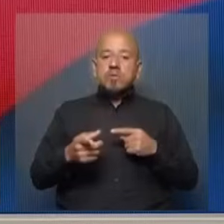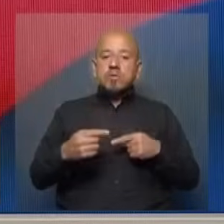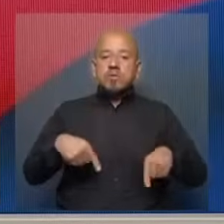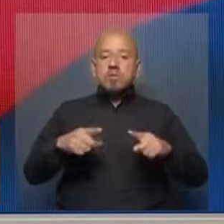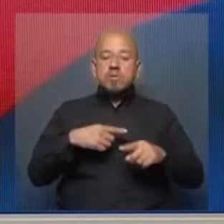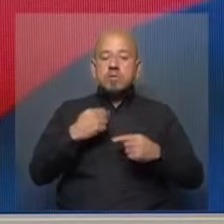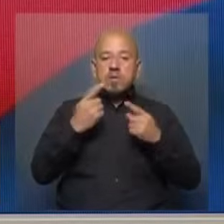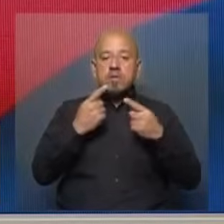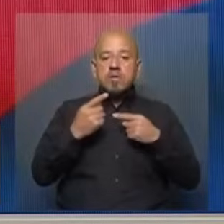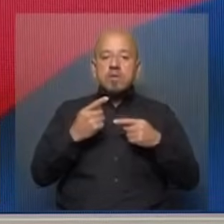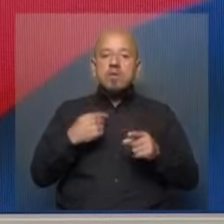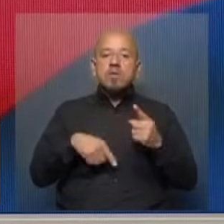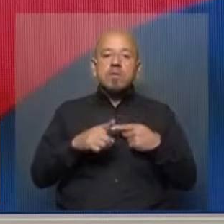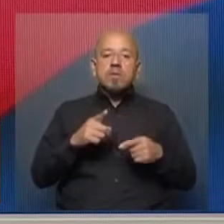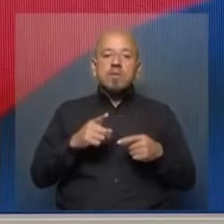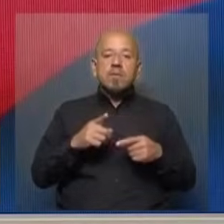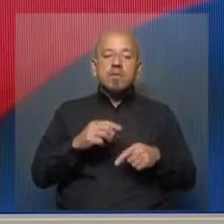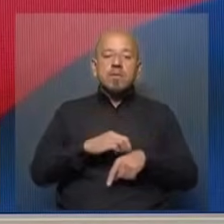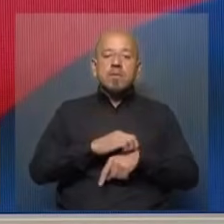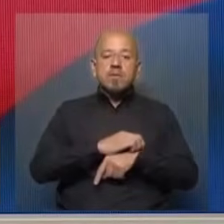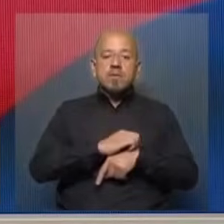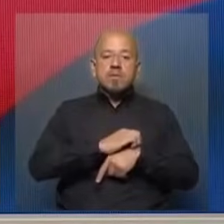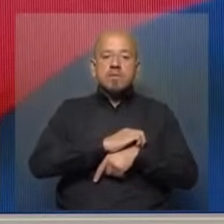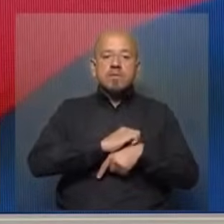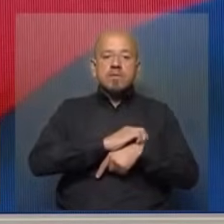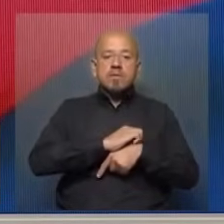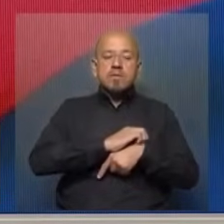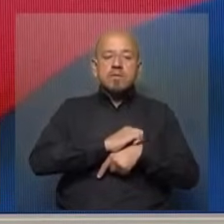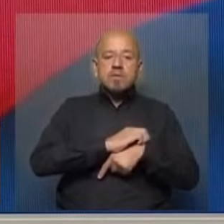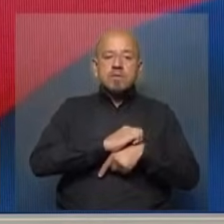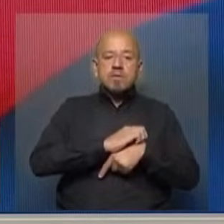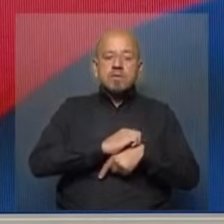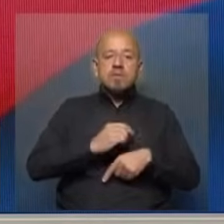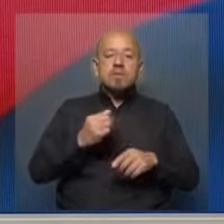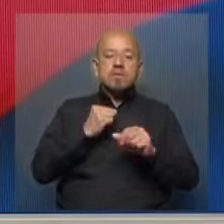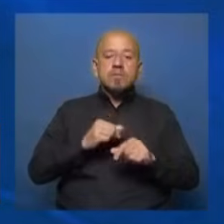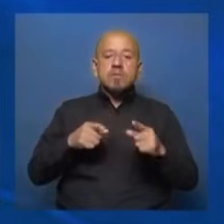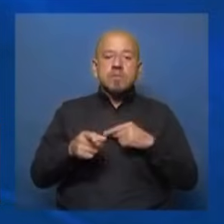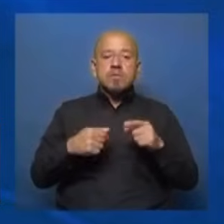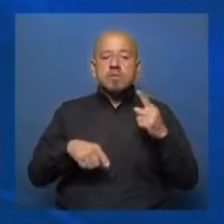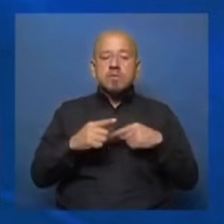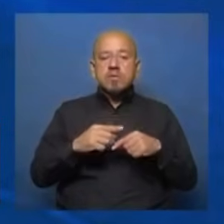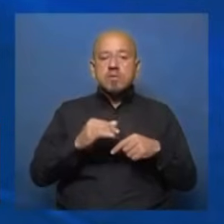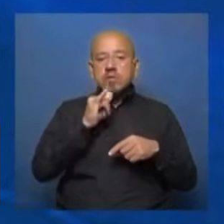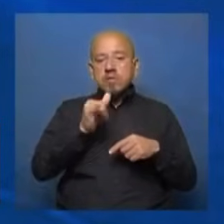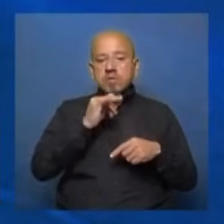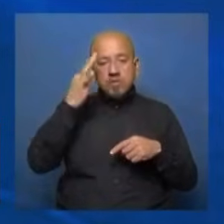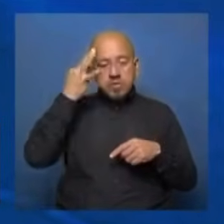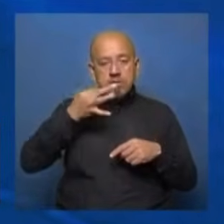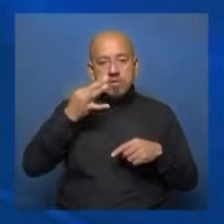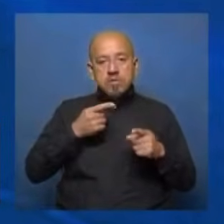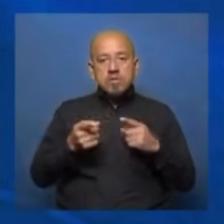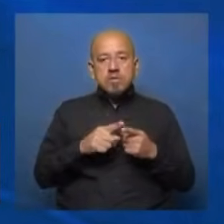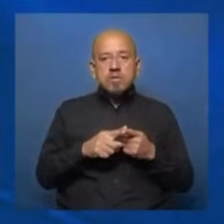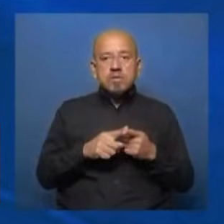para hablar. O sea, puede parecernos algo, pero si los datos dicen una cosa... Bueno. Esto de los relatos y la realidad, ¿no? Como bueno, para terminar